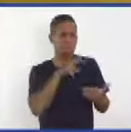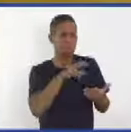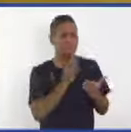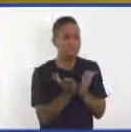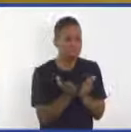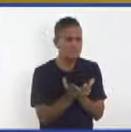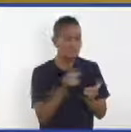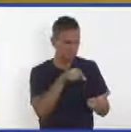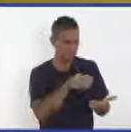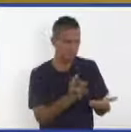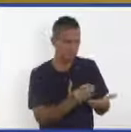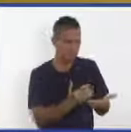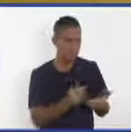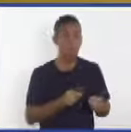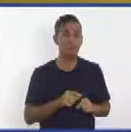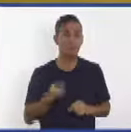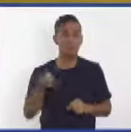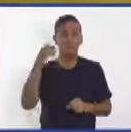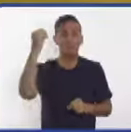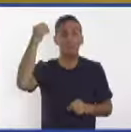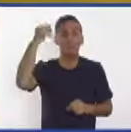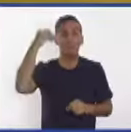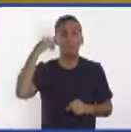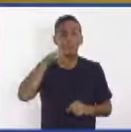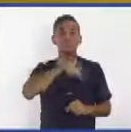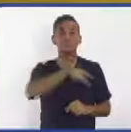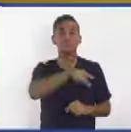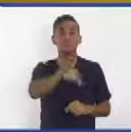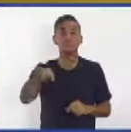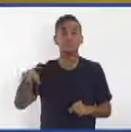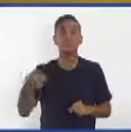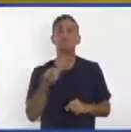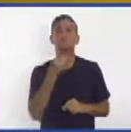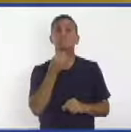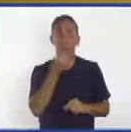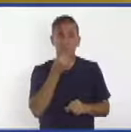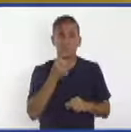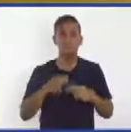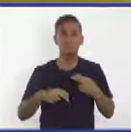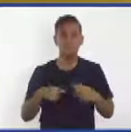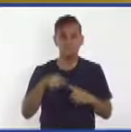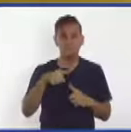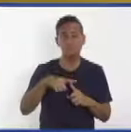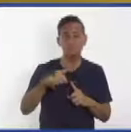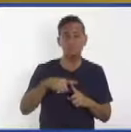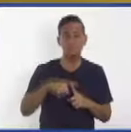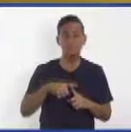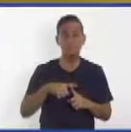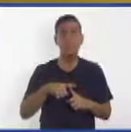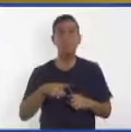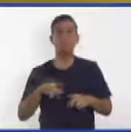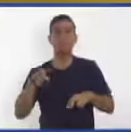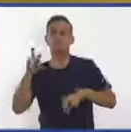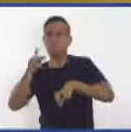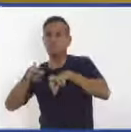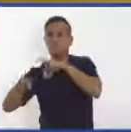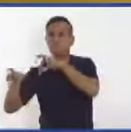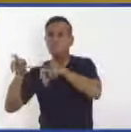van a consultar otras fuentes bibliográficas que tienen a su alcance